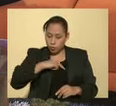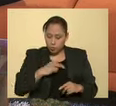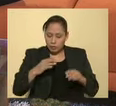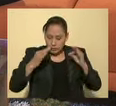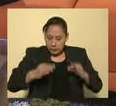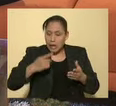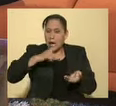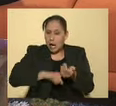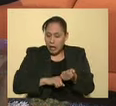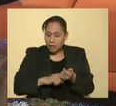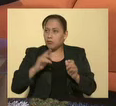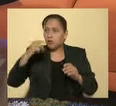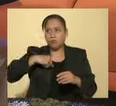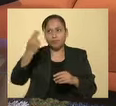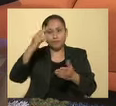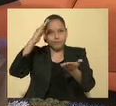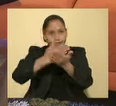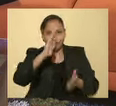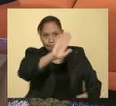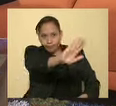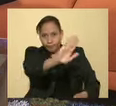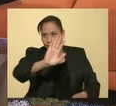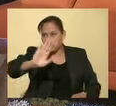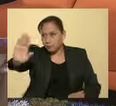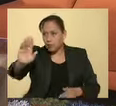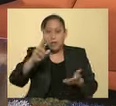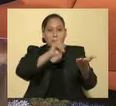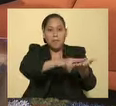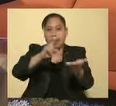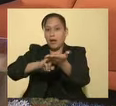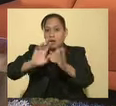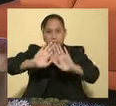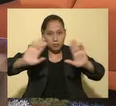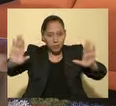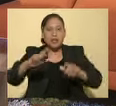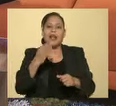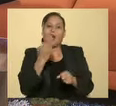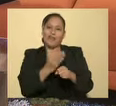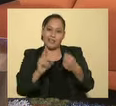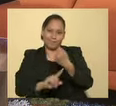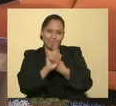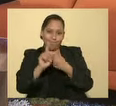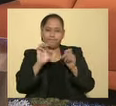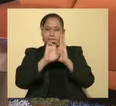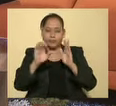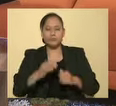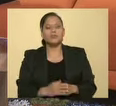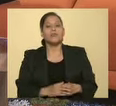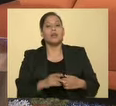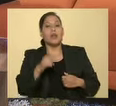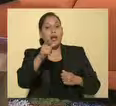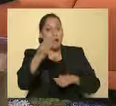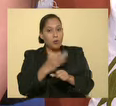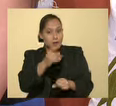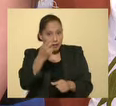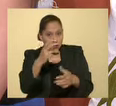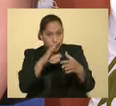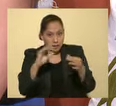y entonces que hay que parar a evaluar a la gente? Tenemos un problema. Si lo vemos como lo estás